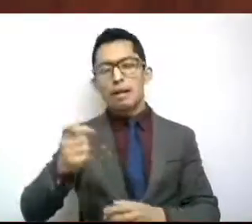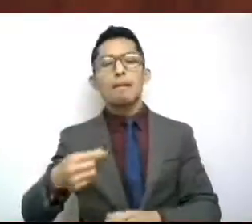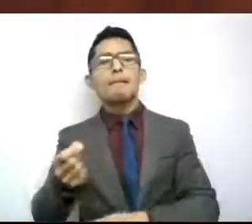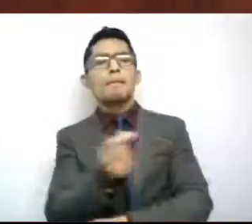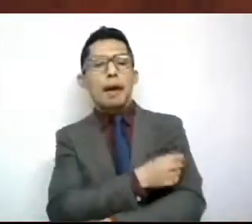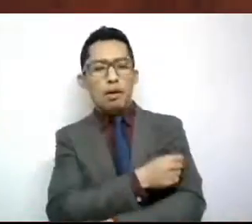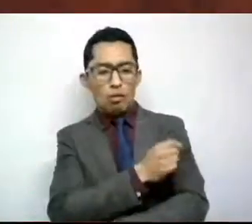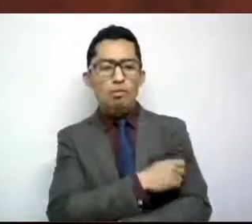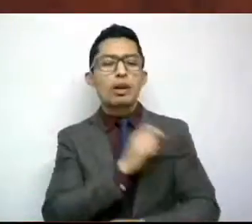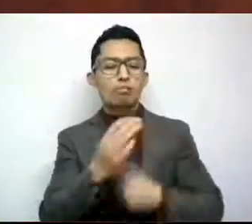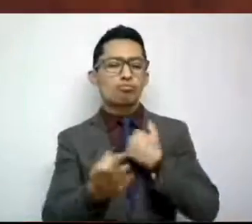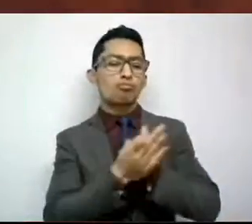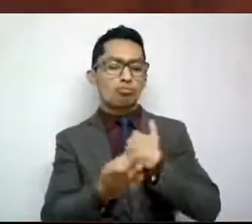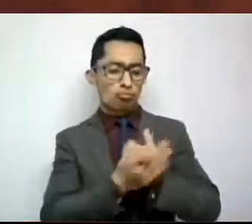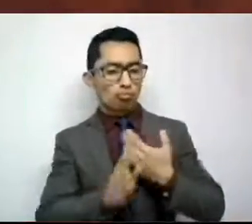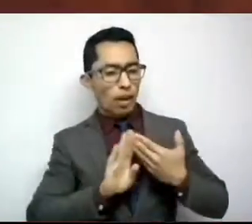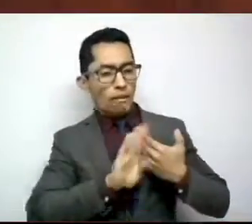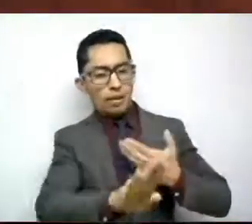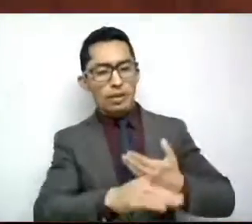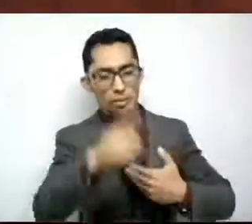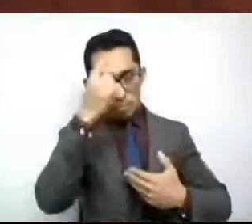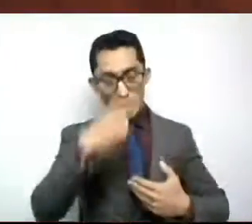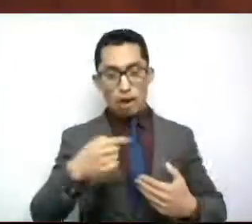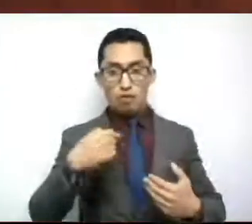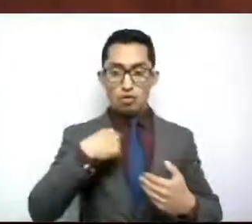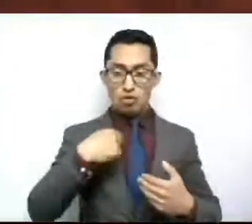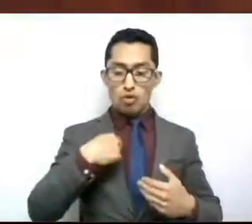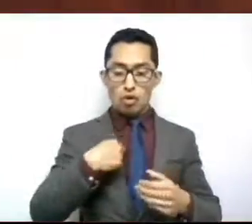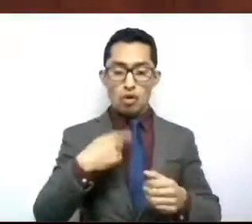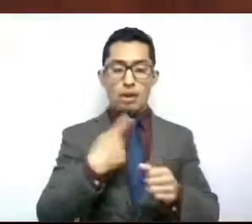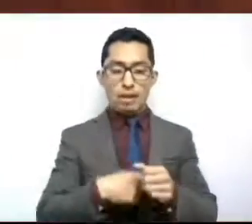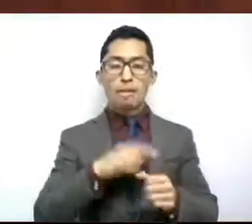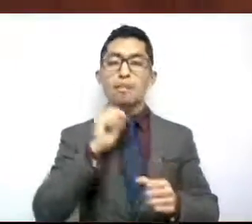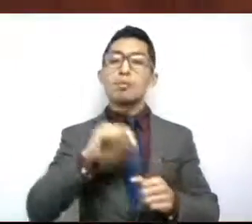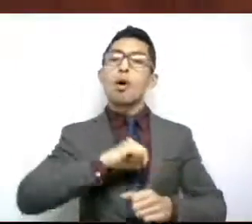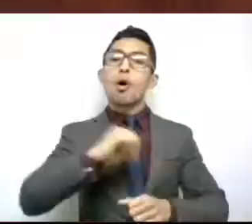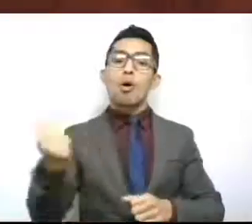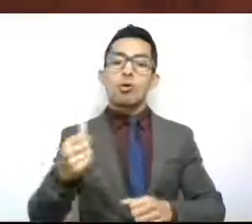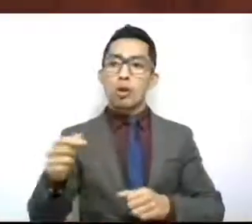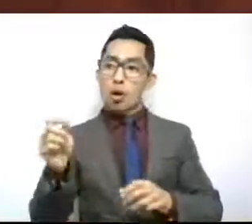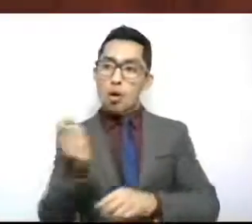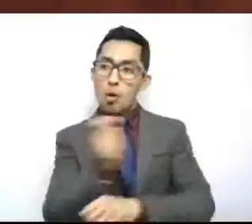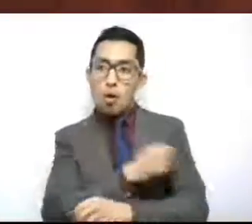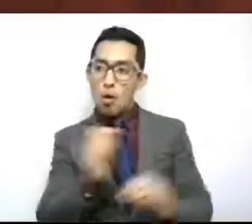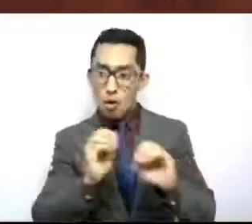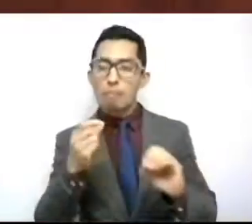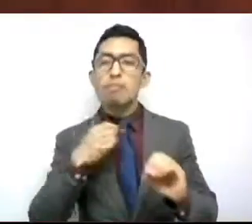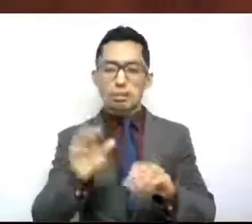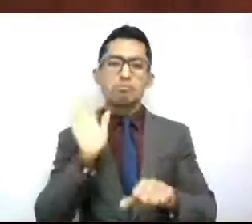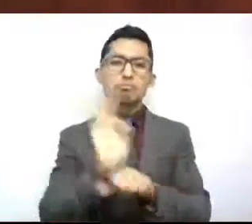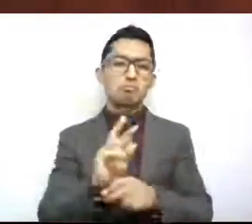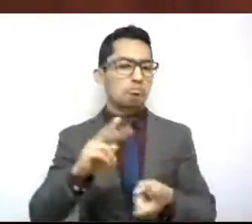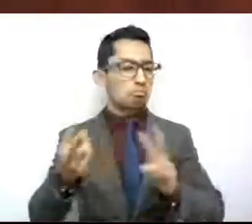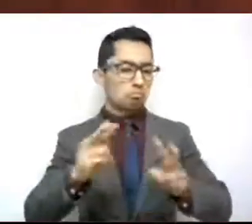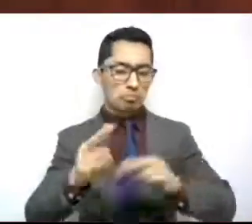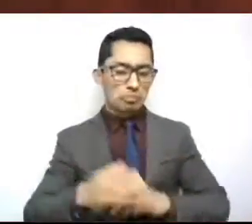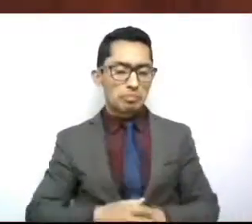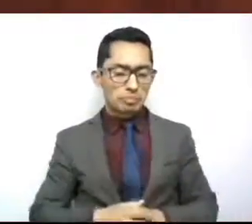una protección tanto para el receptor del antígeno como para quienes no se han vacunado. El